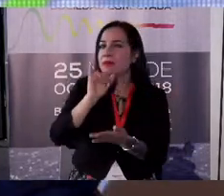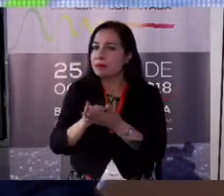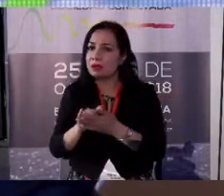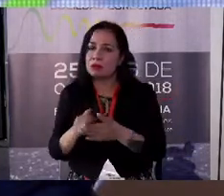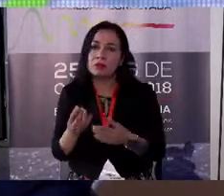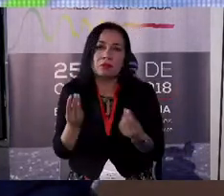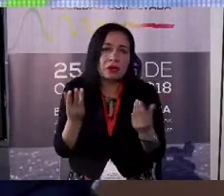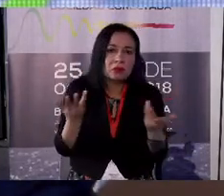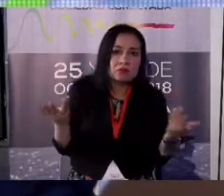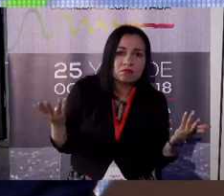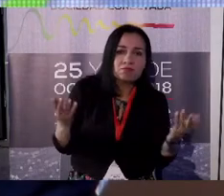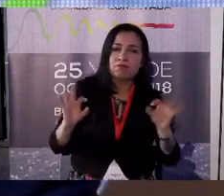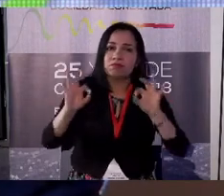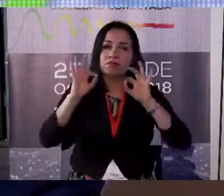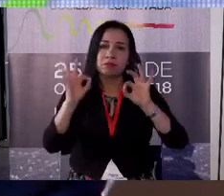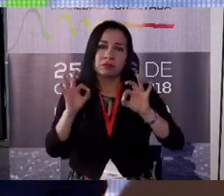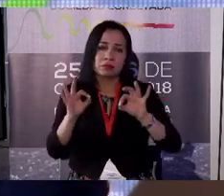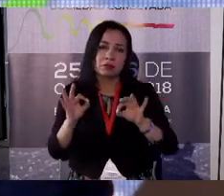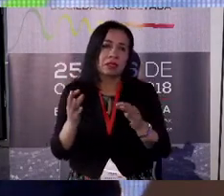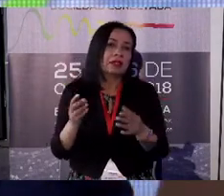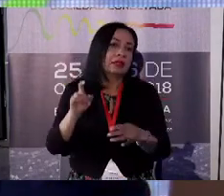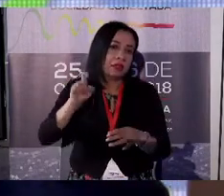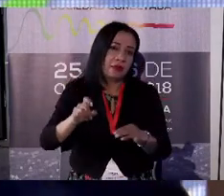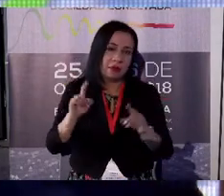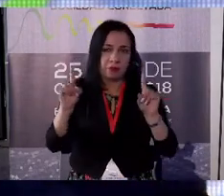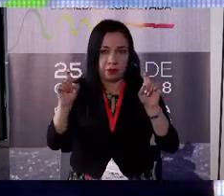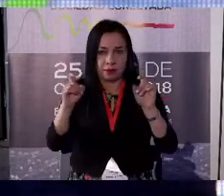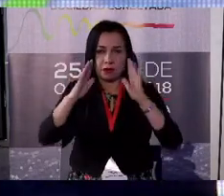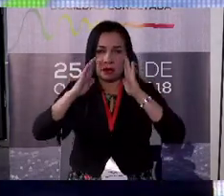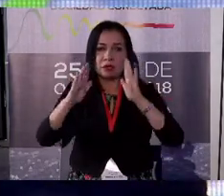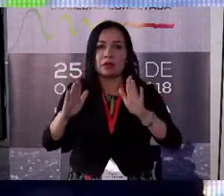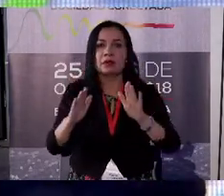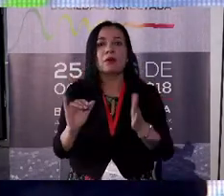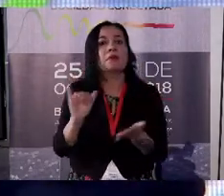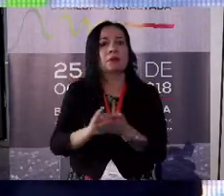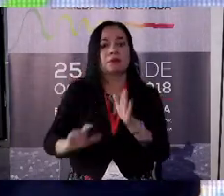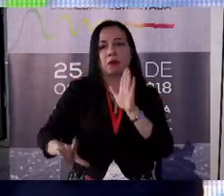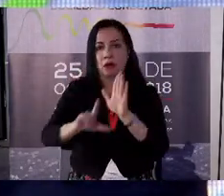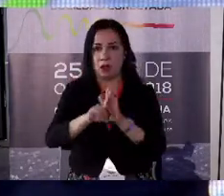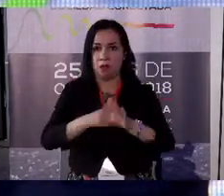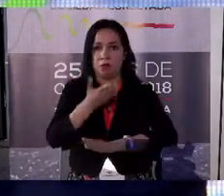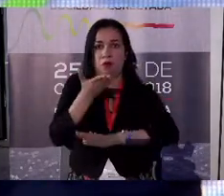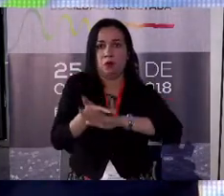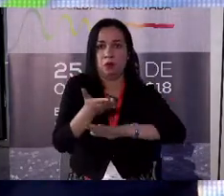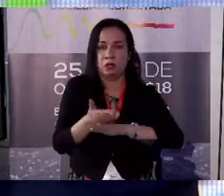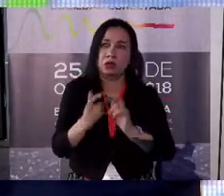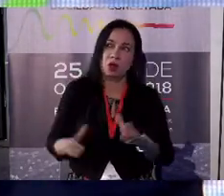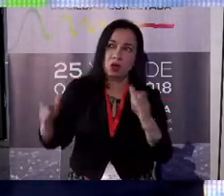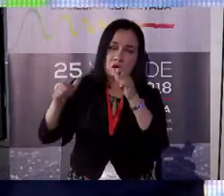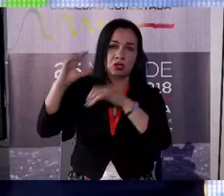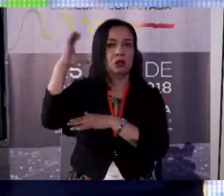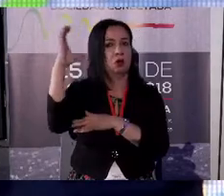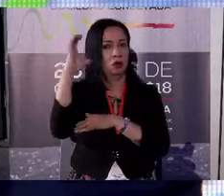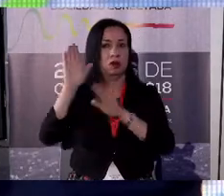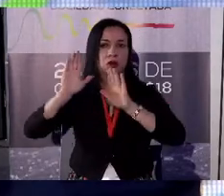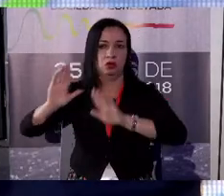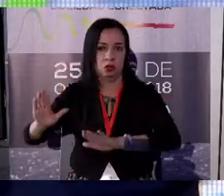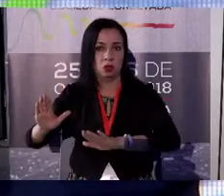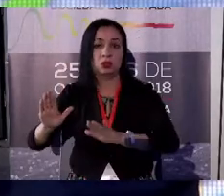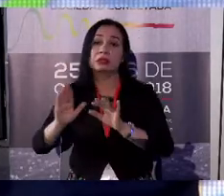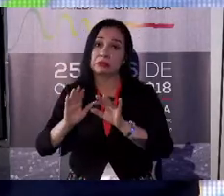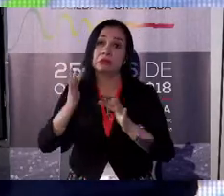ingresos es un tema a tener en cuenta y por eso la ley que está propuesta en el Congreso en Colombia creemos que es